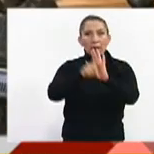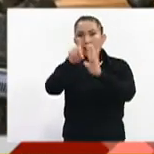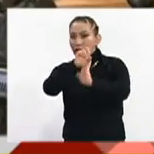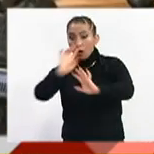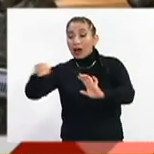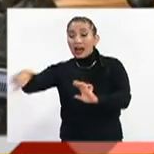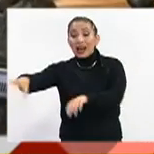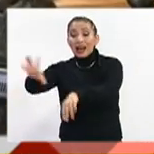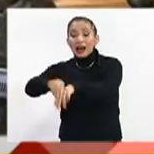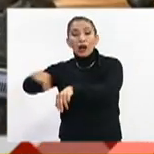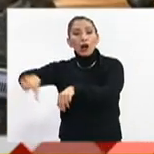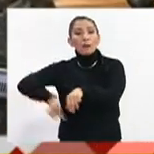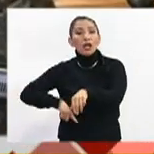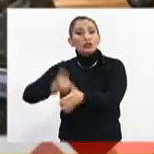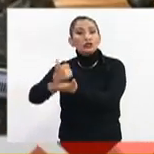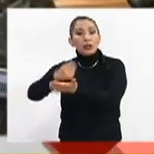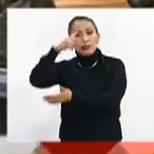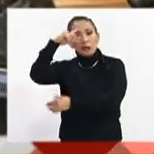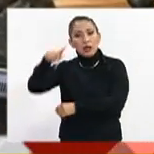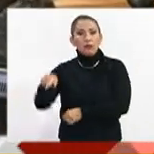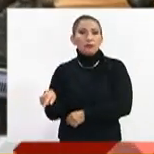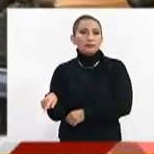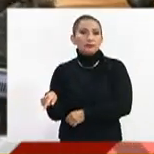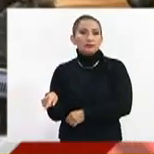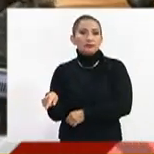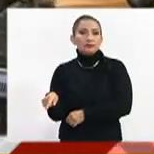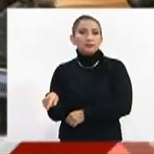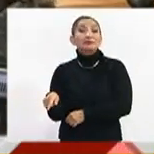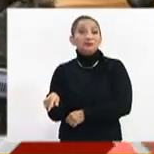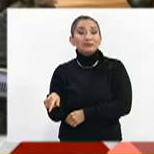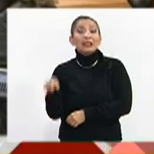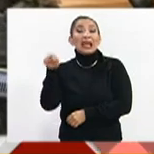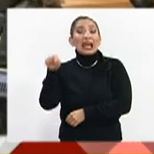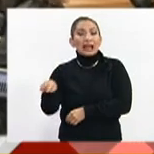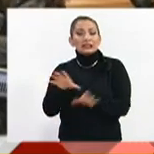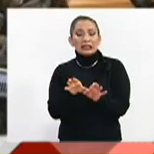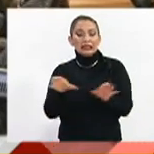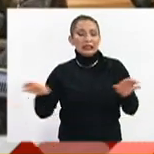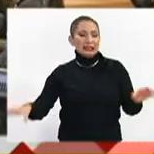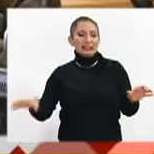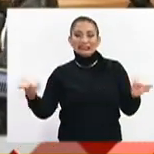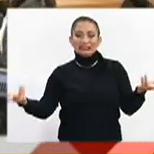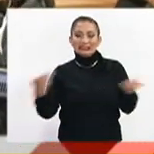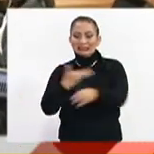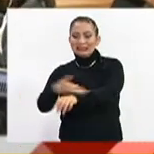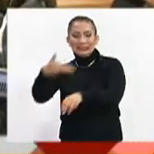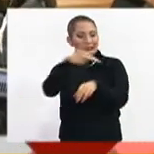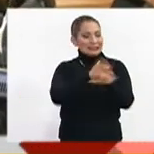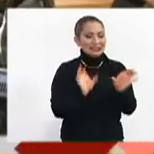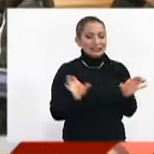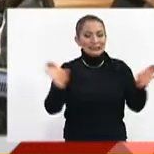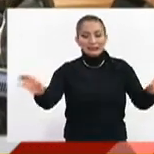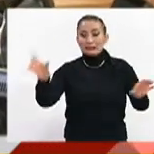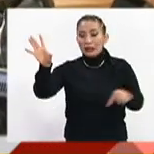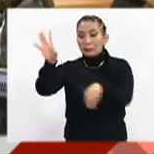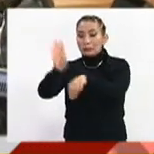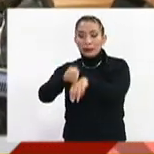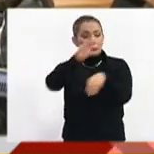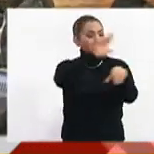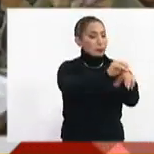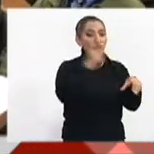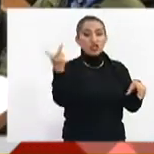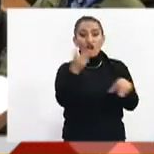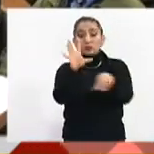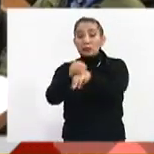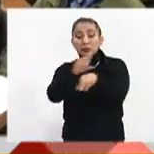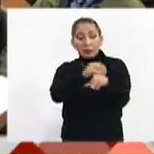permisos lo otorga el gobierno de la Ciudad de México. Entonces, como es un trámite dividido, sí me explico, que requieren autorizaciones de uno